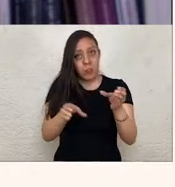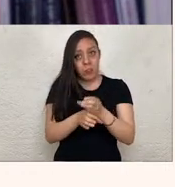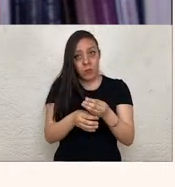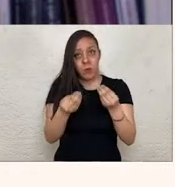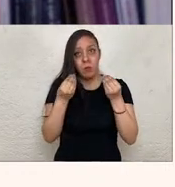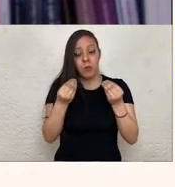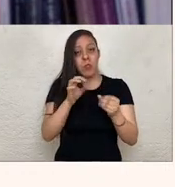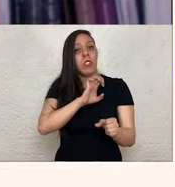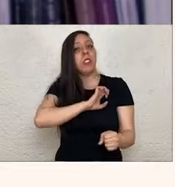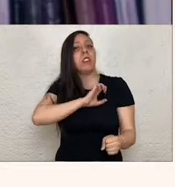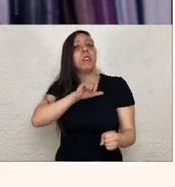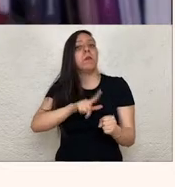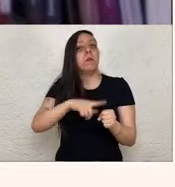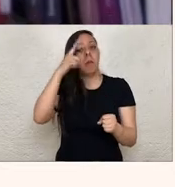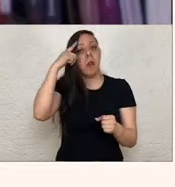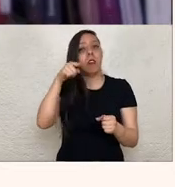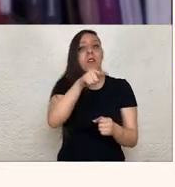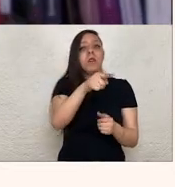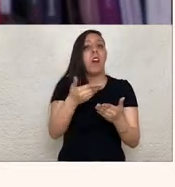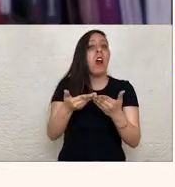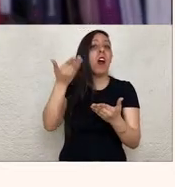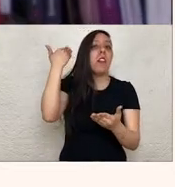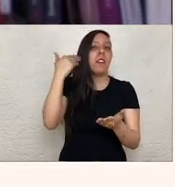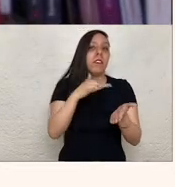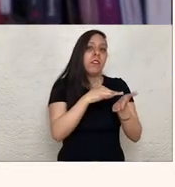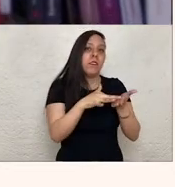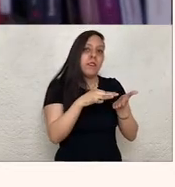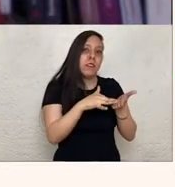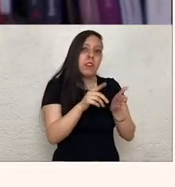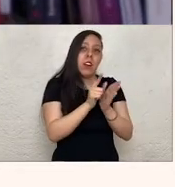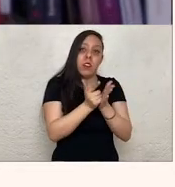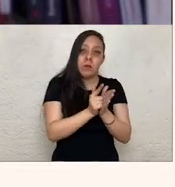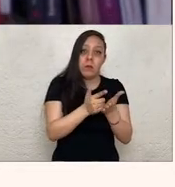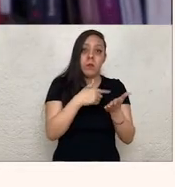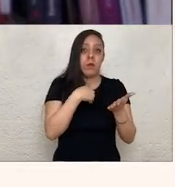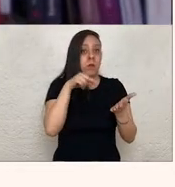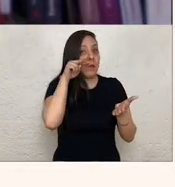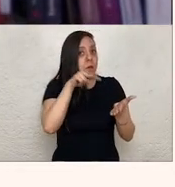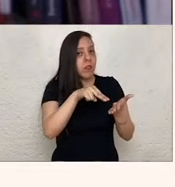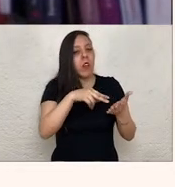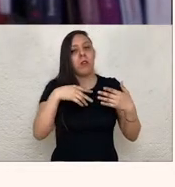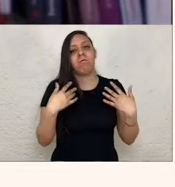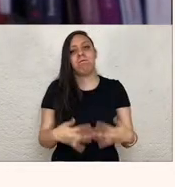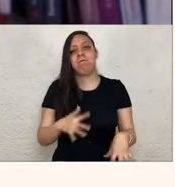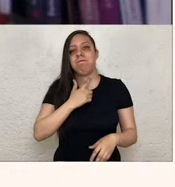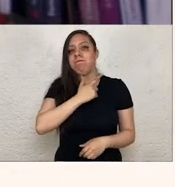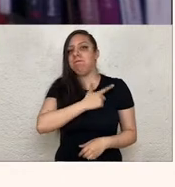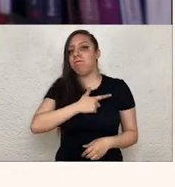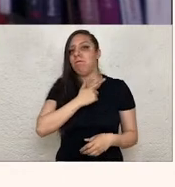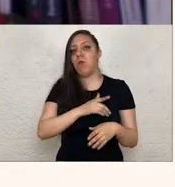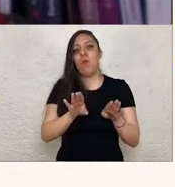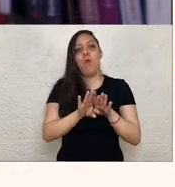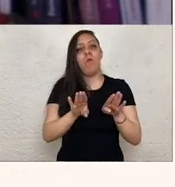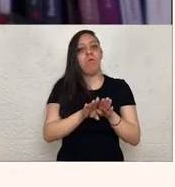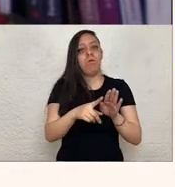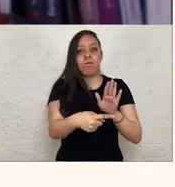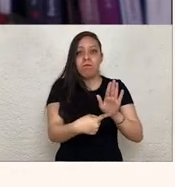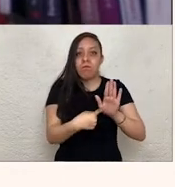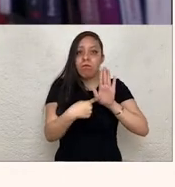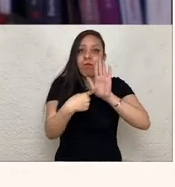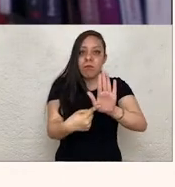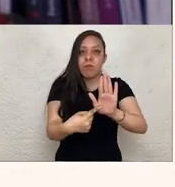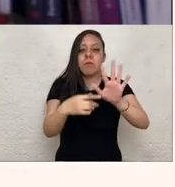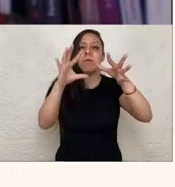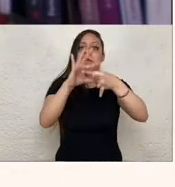momentos muy singulares. Yo he leído tu libro, Camila, y me gusta mucho cómo posicionas